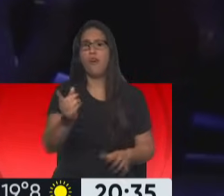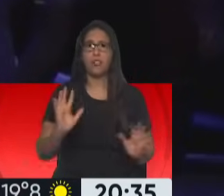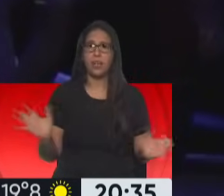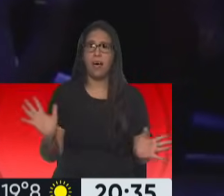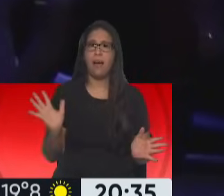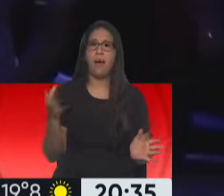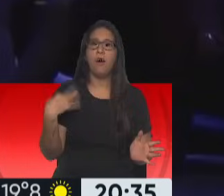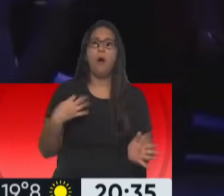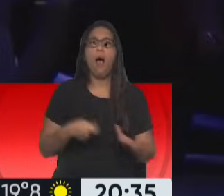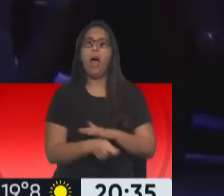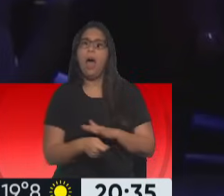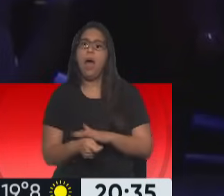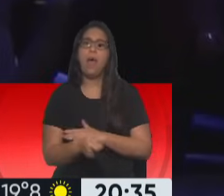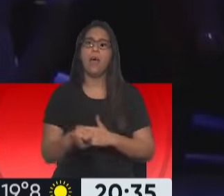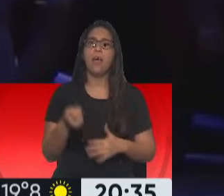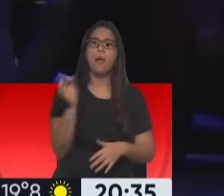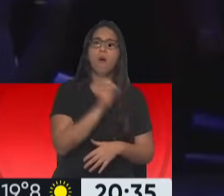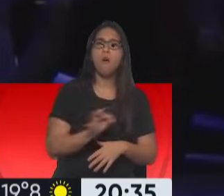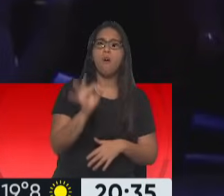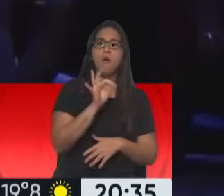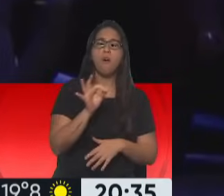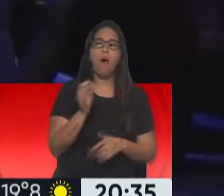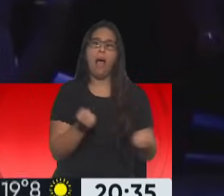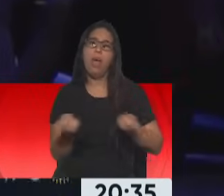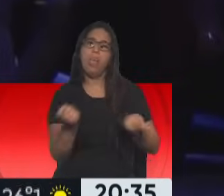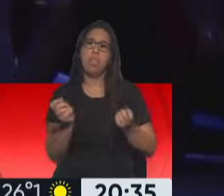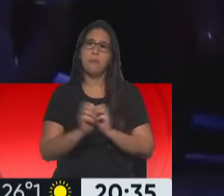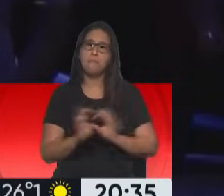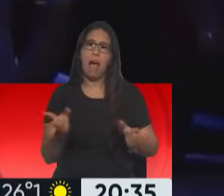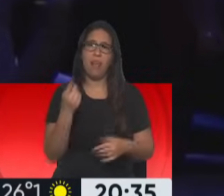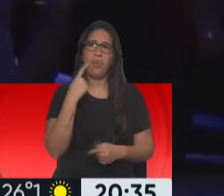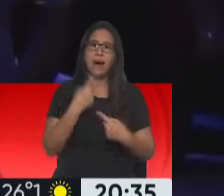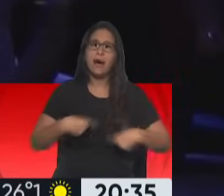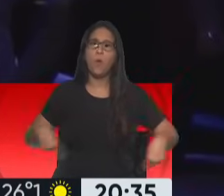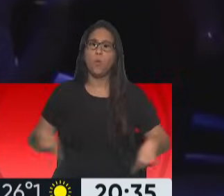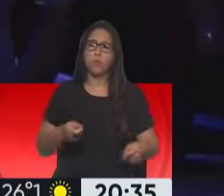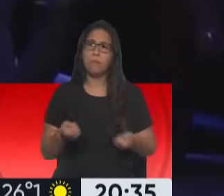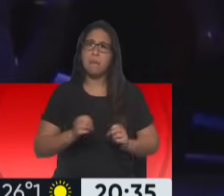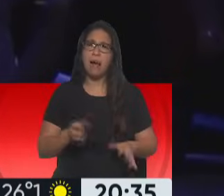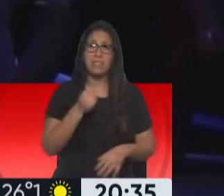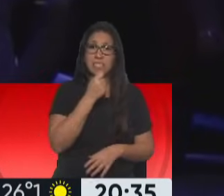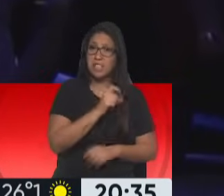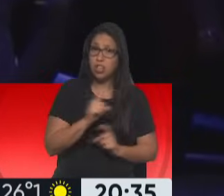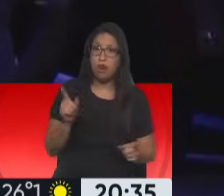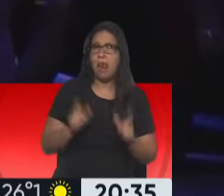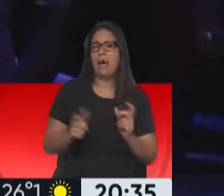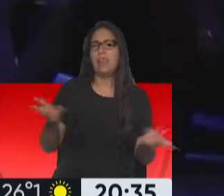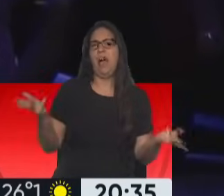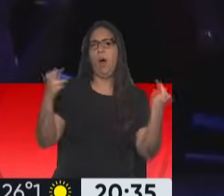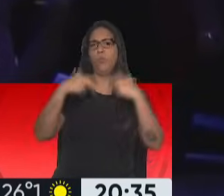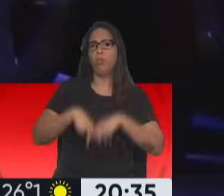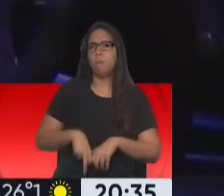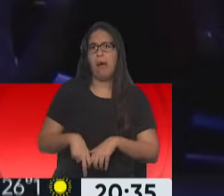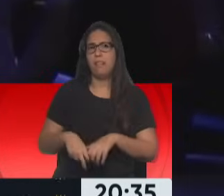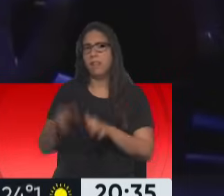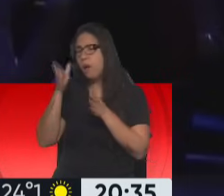dependencia de la dádiva y la administración discrecional de recursos, porque si no, la gente naturalmente huirá